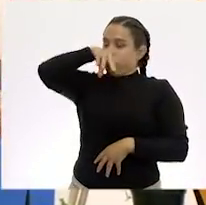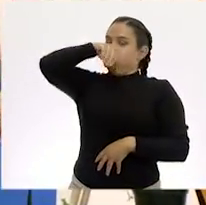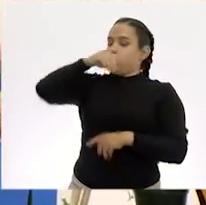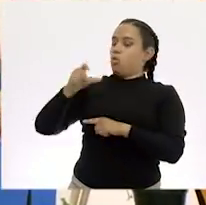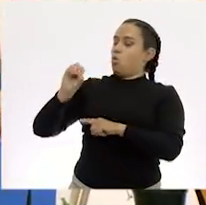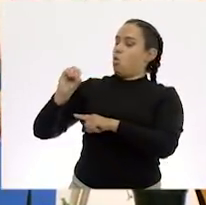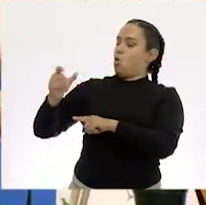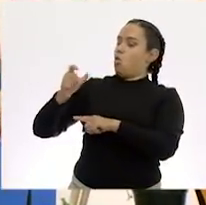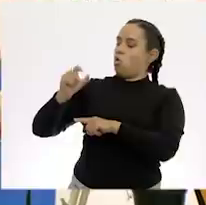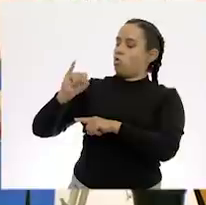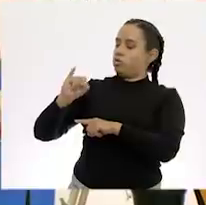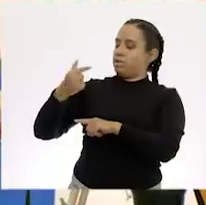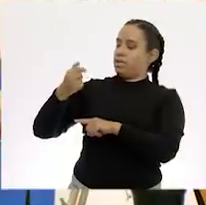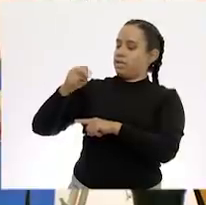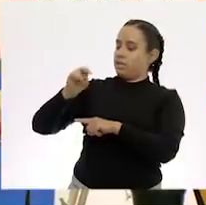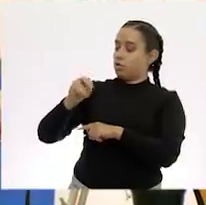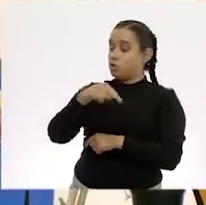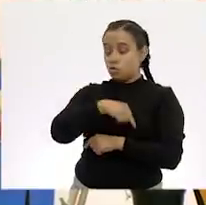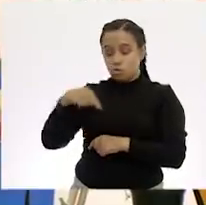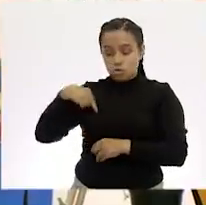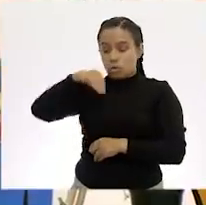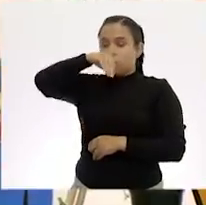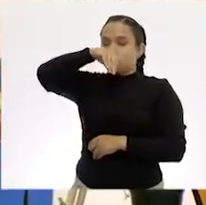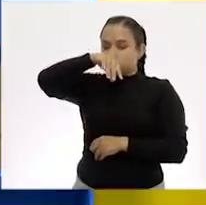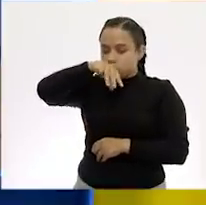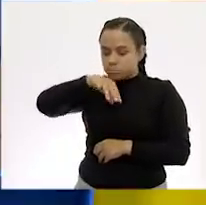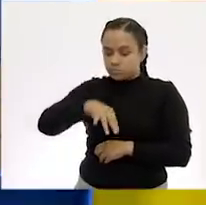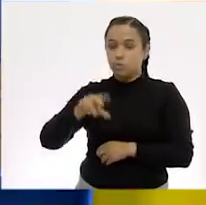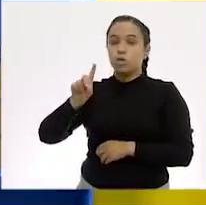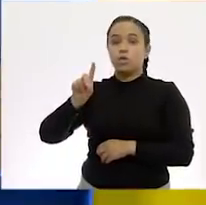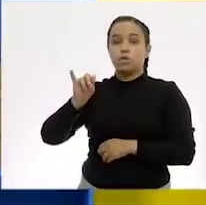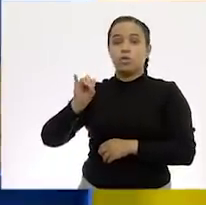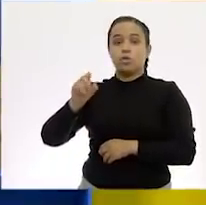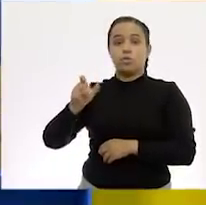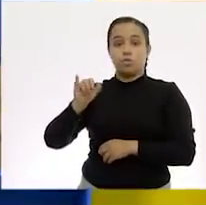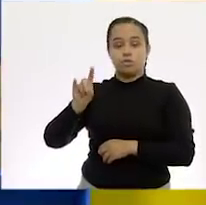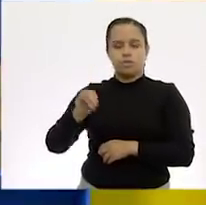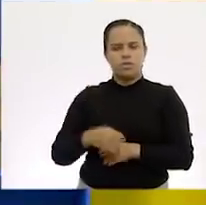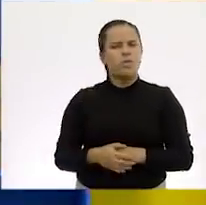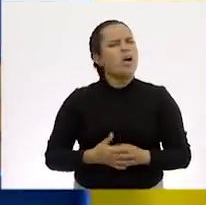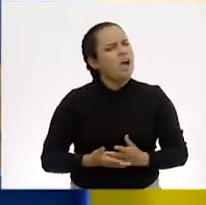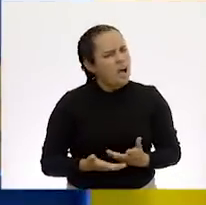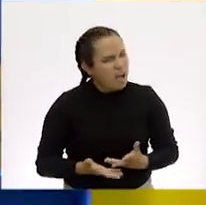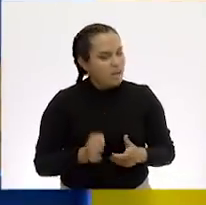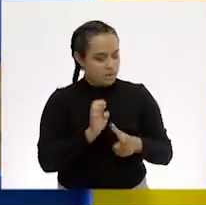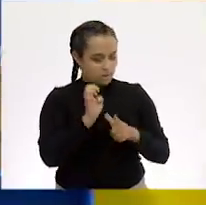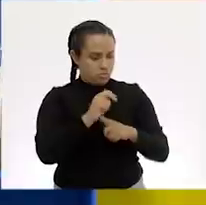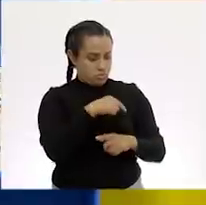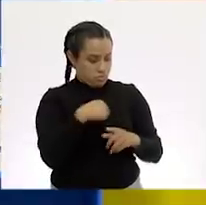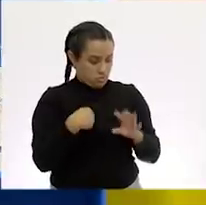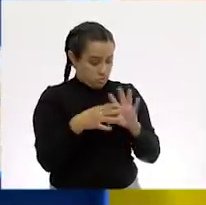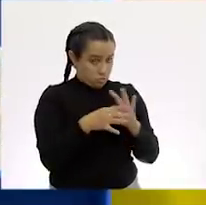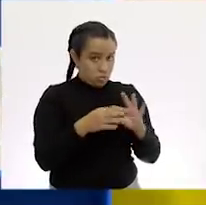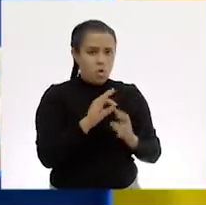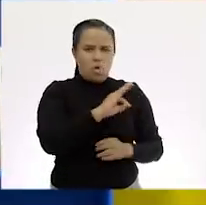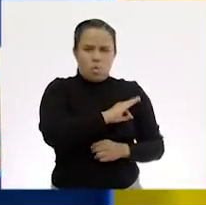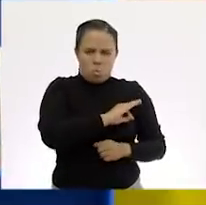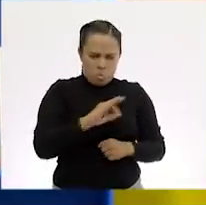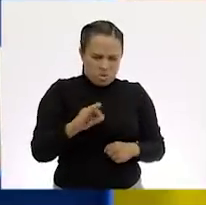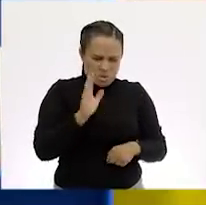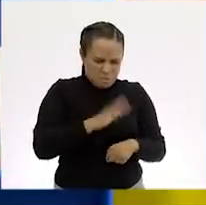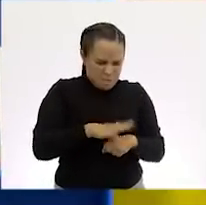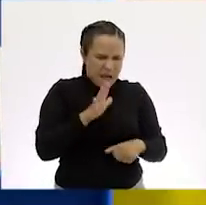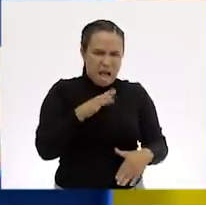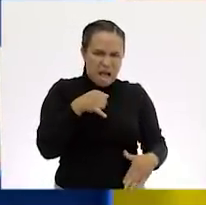y exhalamos dióxido de carbono. Oh, muy bien. Oye, y entonces, este proceso del que estamos hablando, ¿crees que lo podríamos explicar un